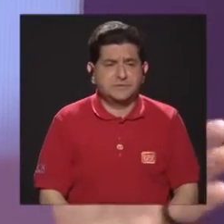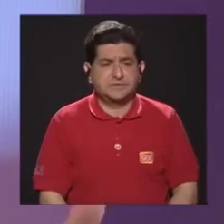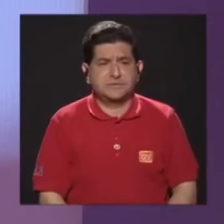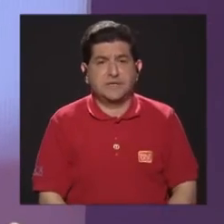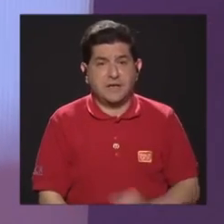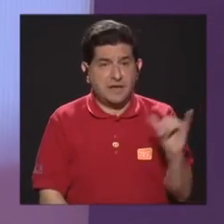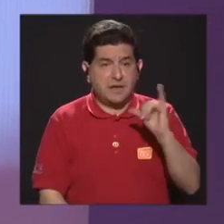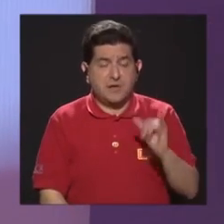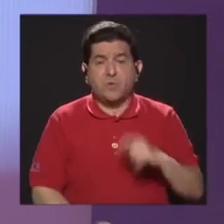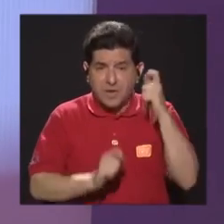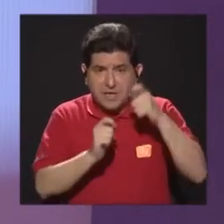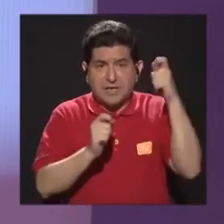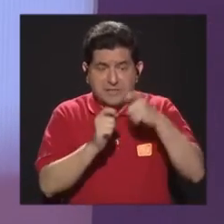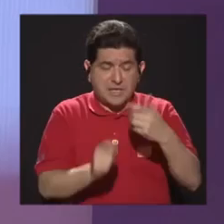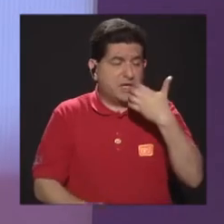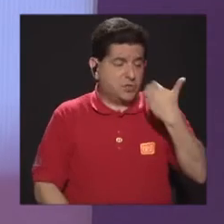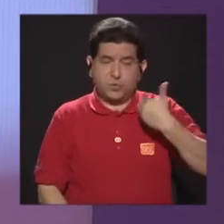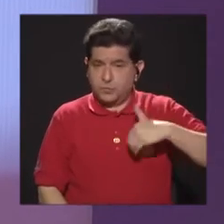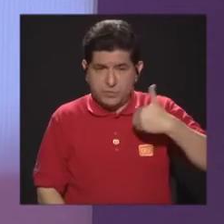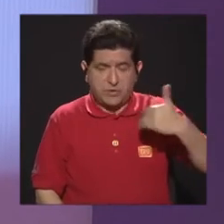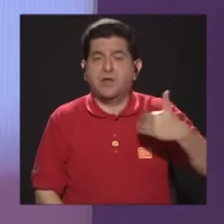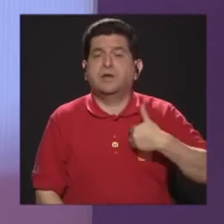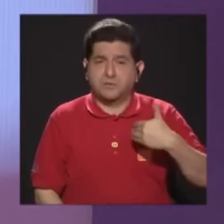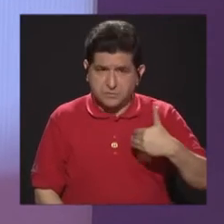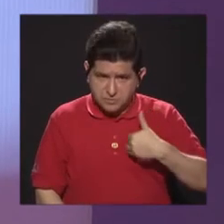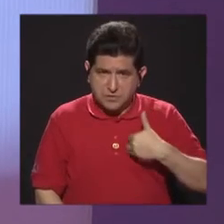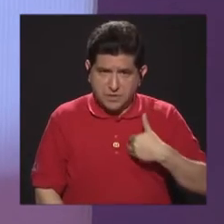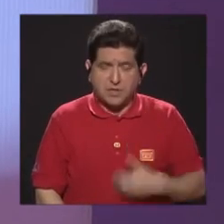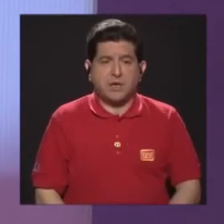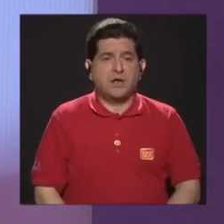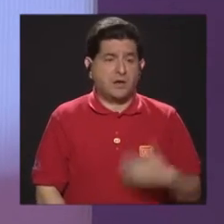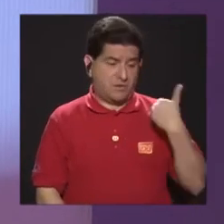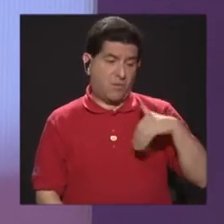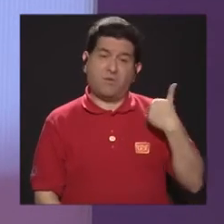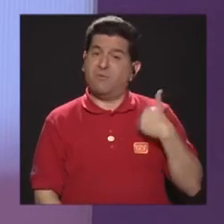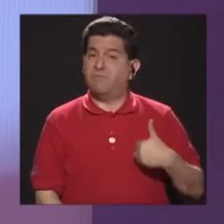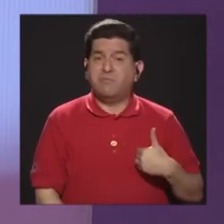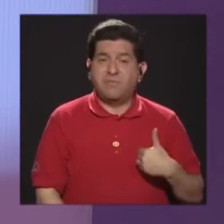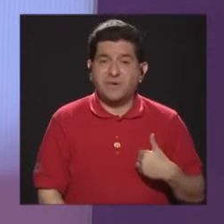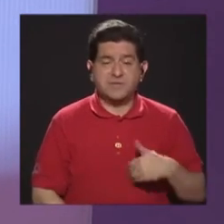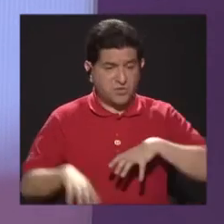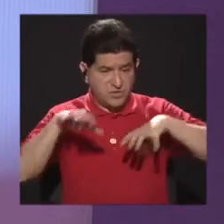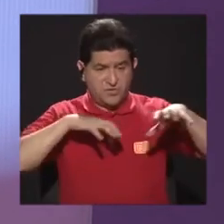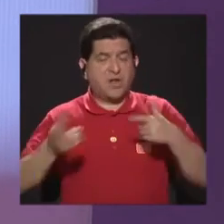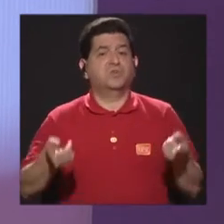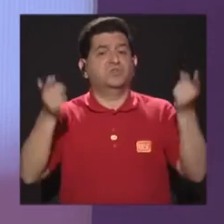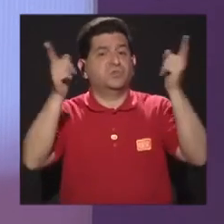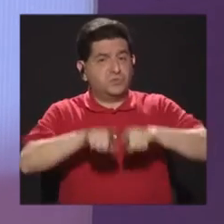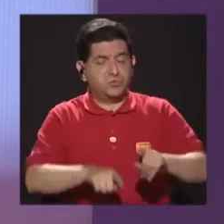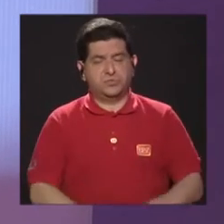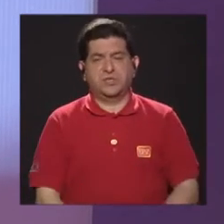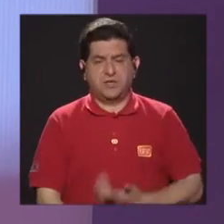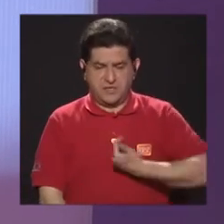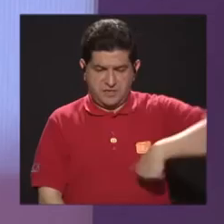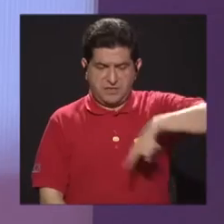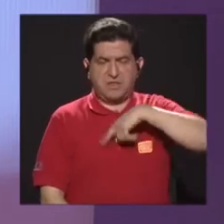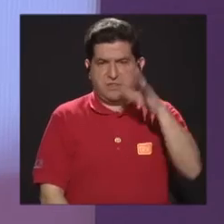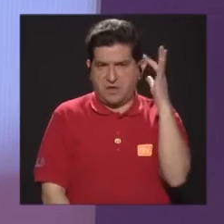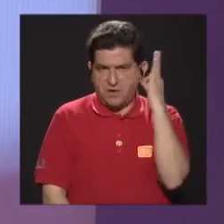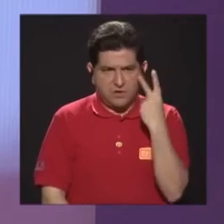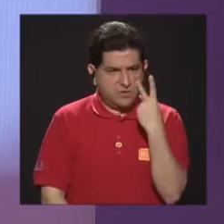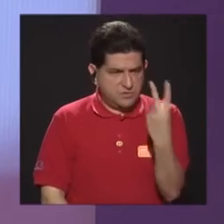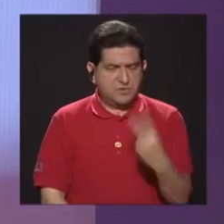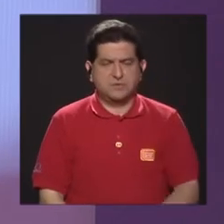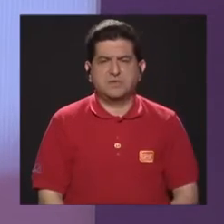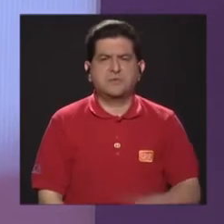materialmente también privilegios concretos que están perdiendo los varones. Entonces también hay una reacción. Yo creo que nosotros tenemos que ver que, digamos, más